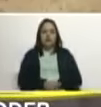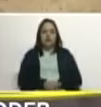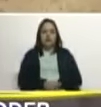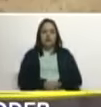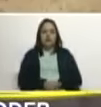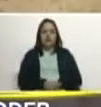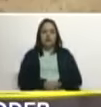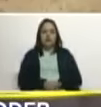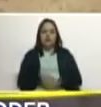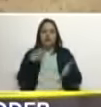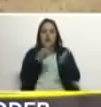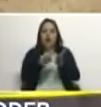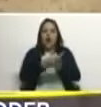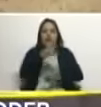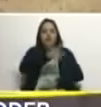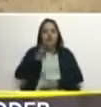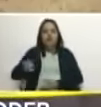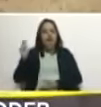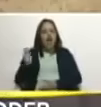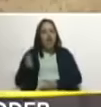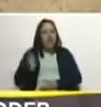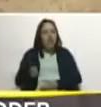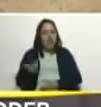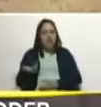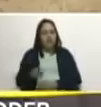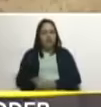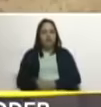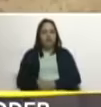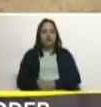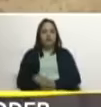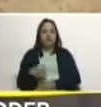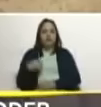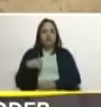para las pensiones, para las jubilaciones.